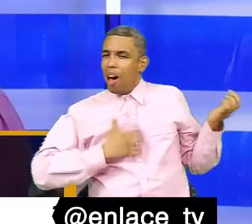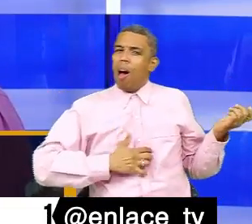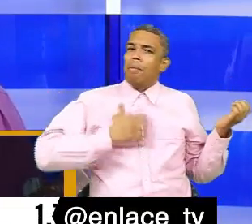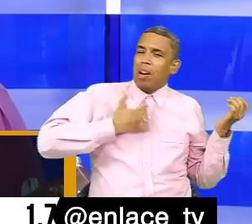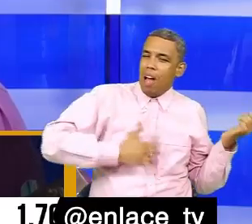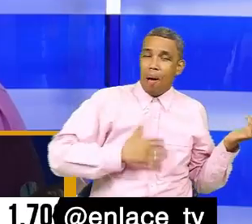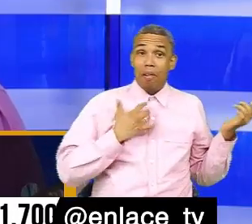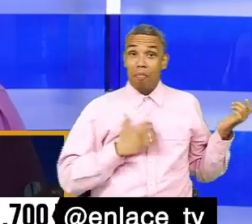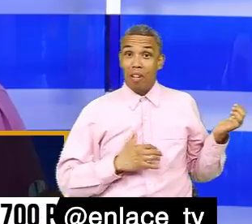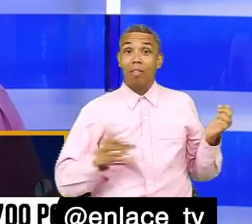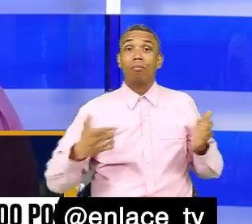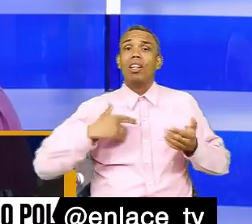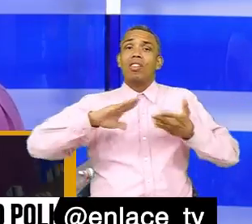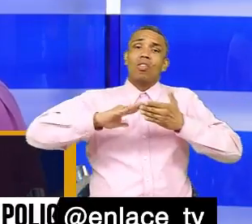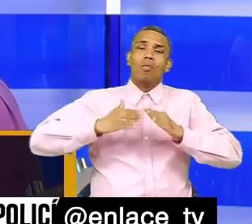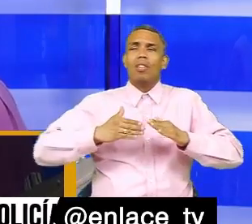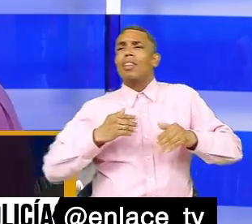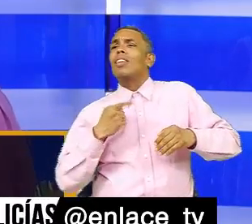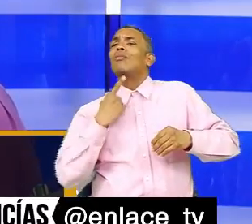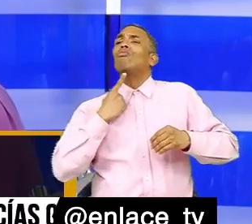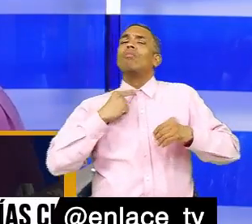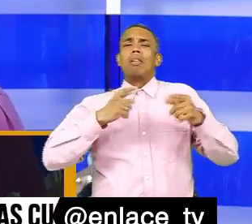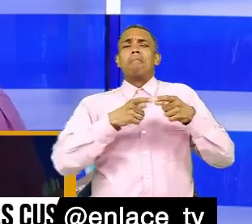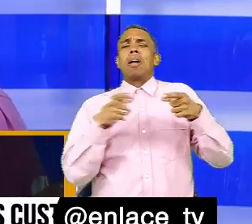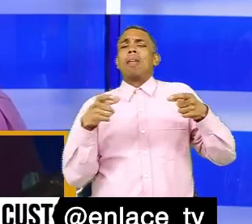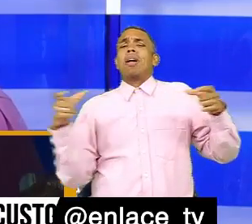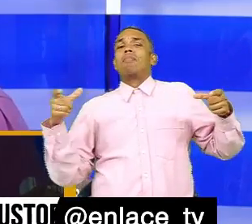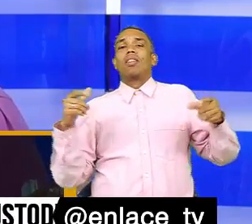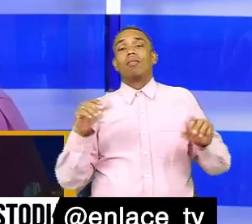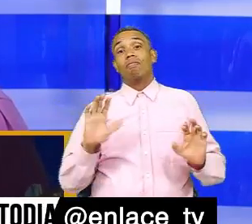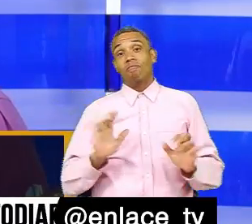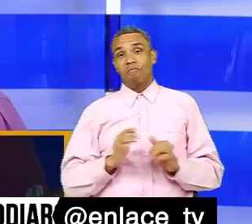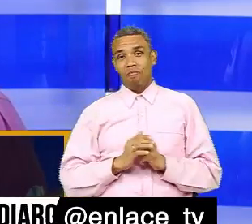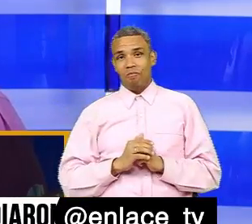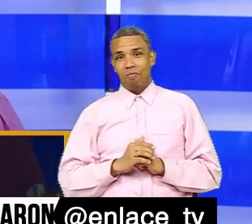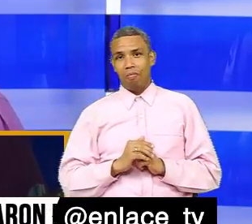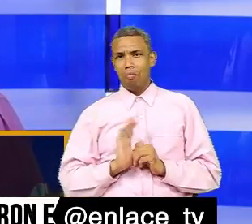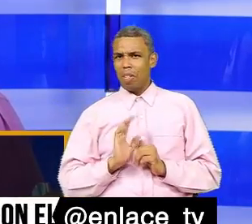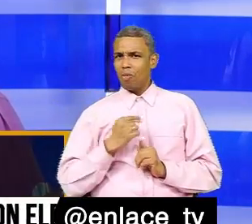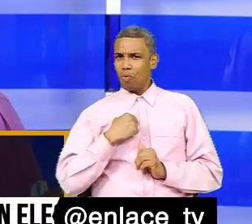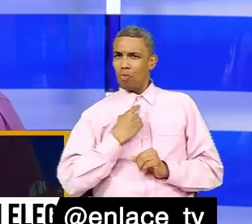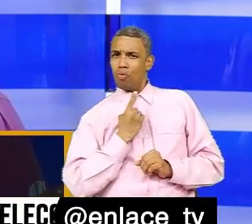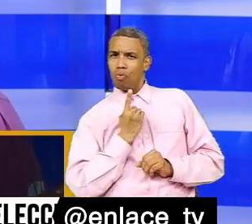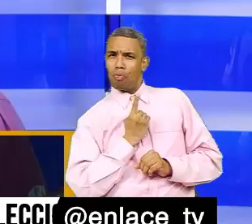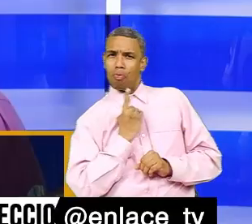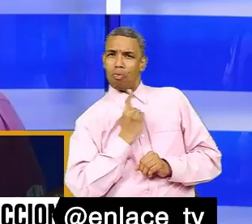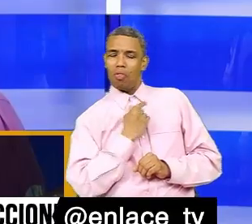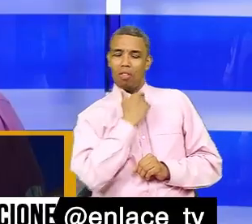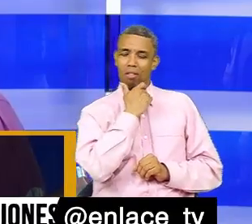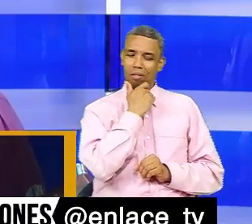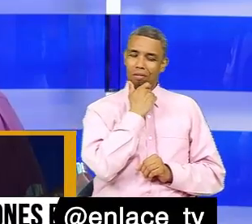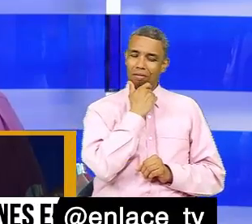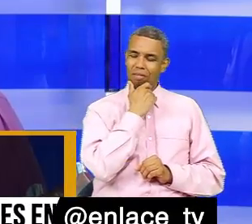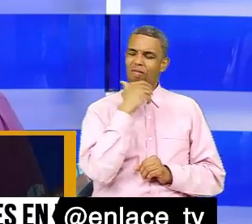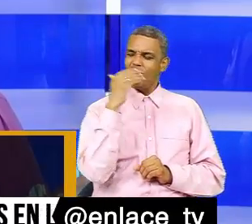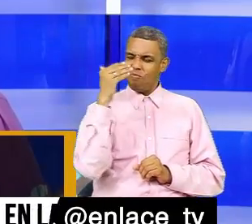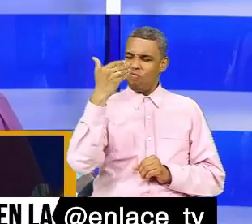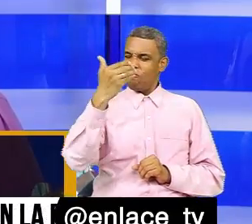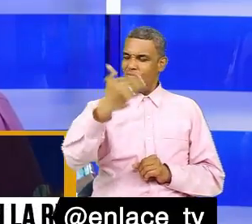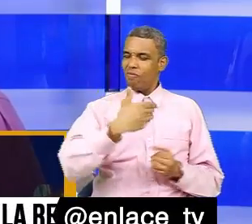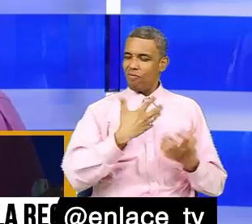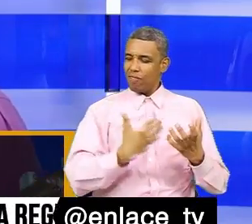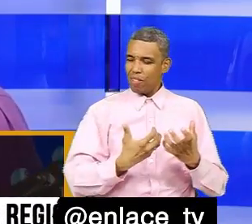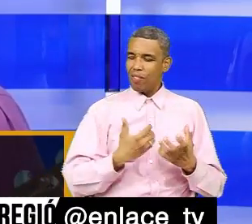grande. Y de la mano llevaba mi proyecto que, bueno, gracias a Dios, después de ya de 5 años